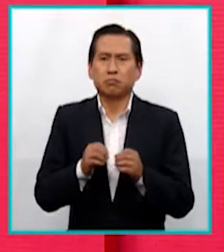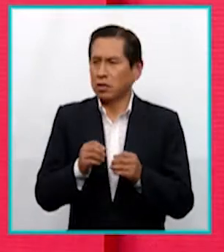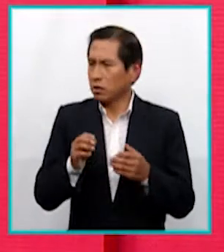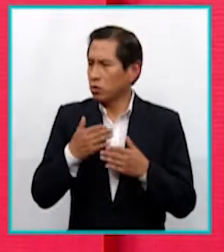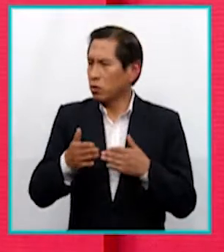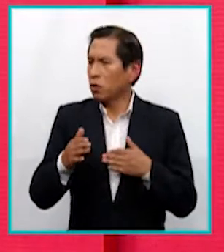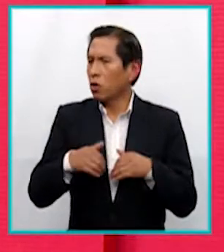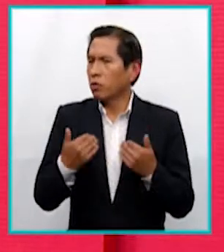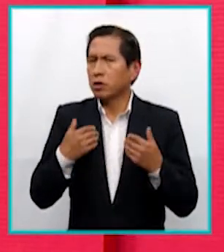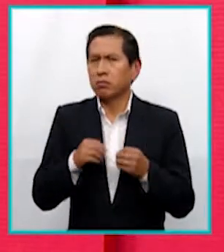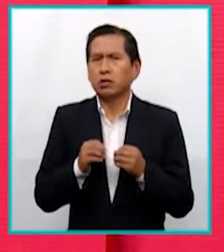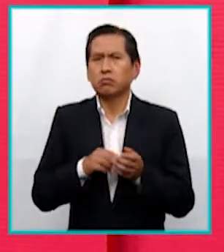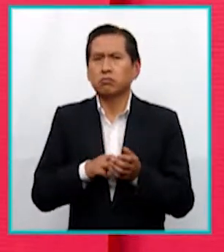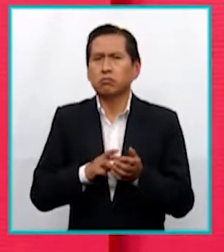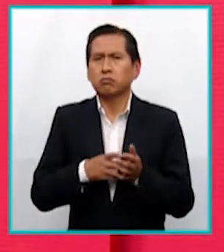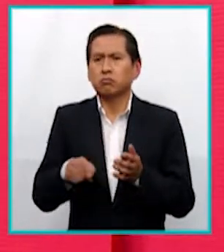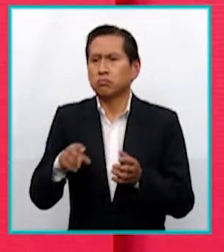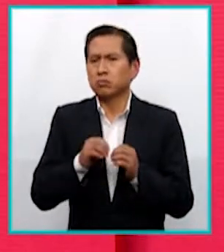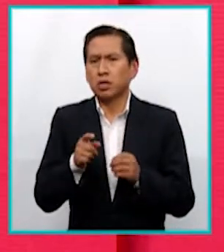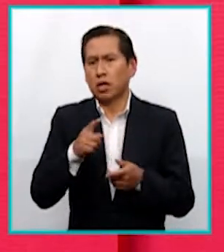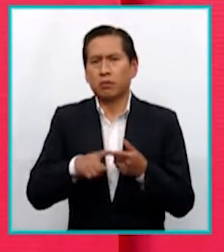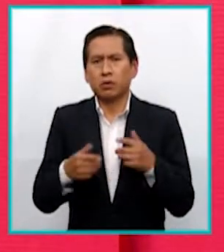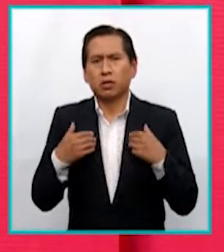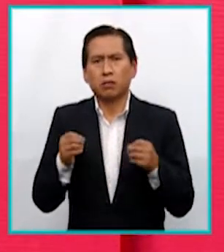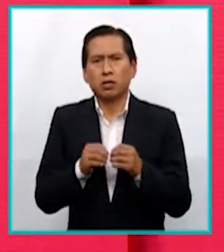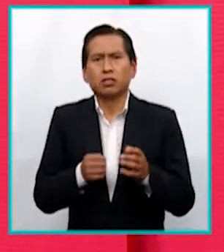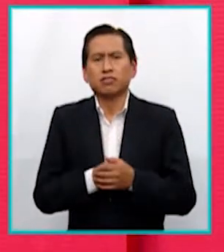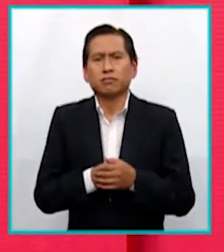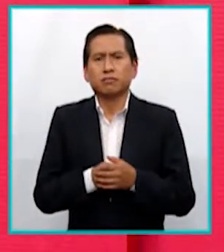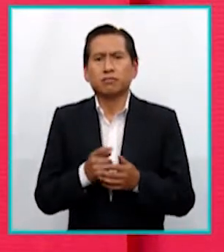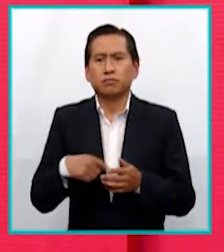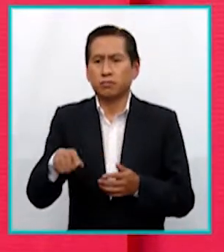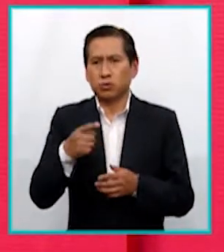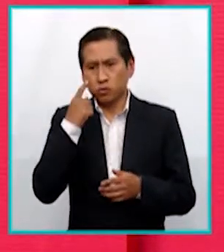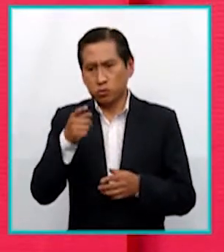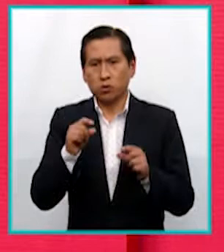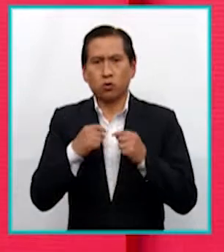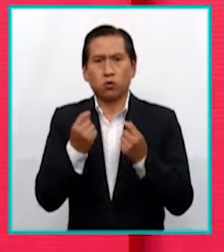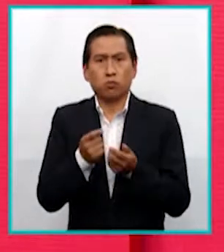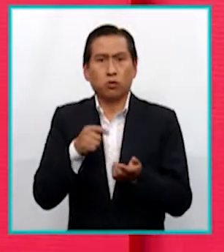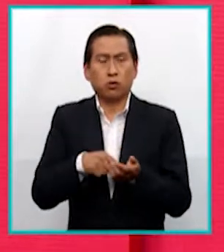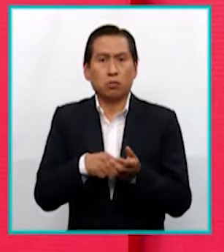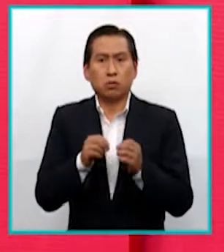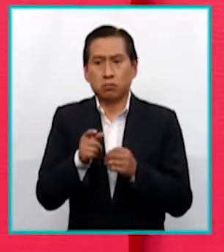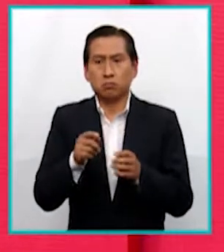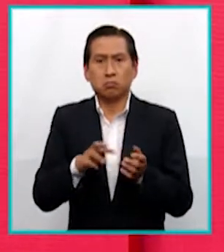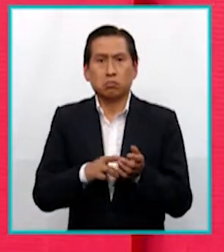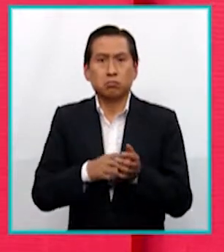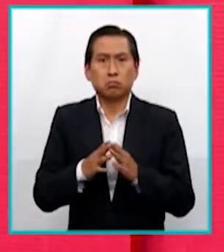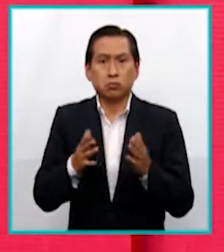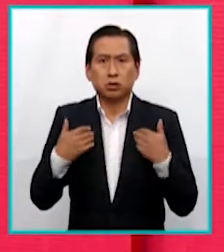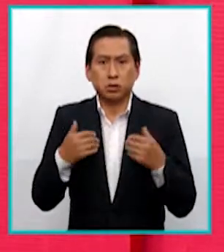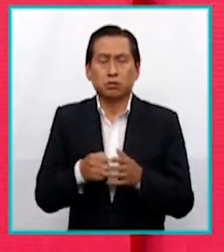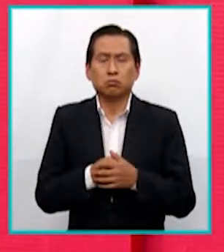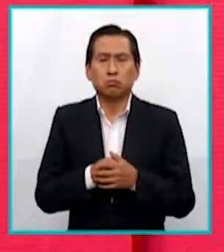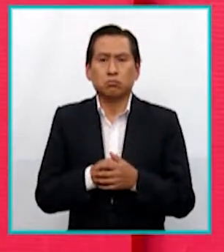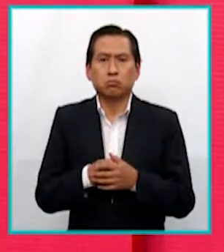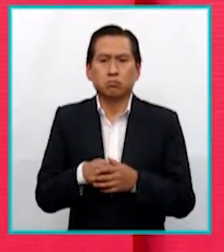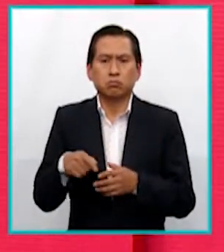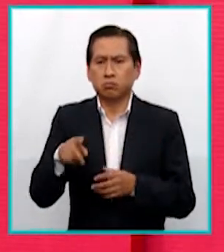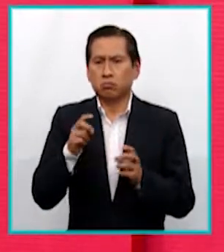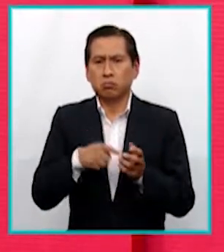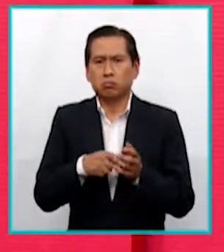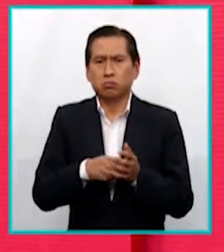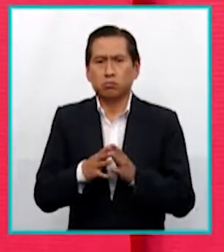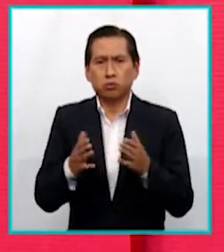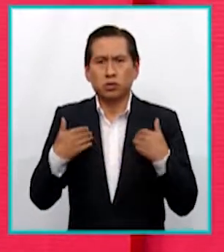adelante, que con un amigo conocimos una banda uh-huh. muy, o sea, que nos marcó